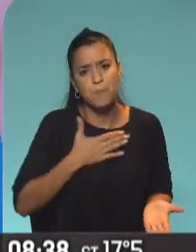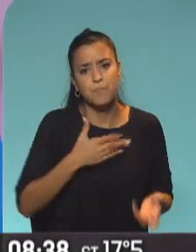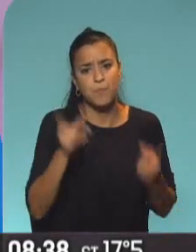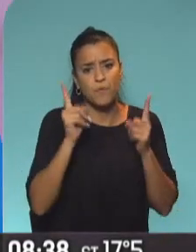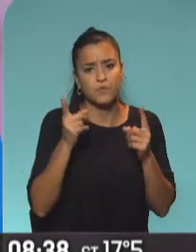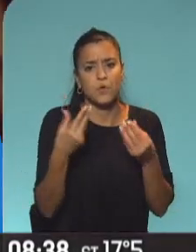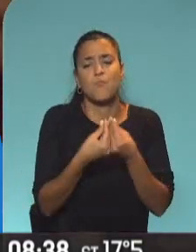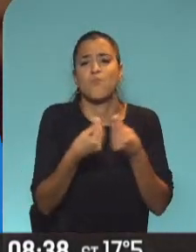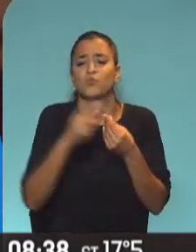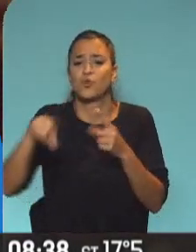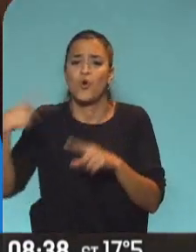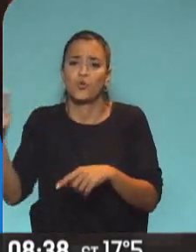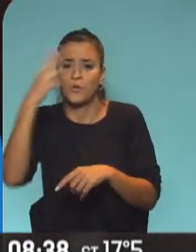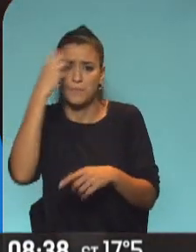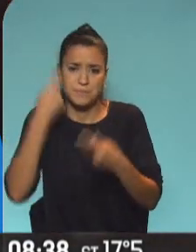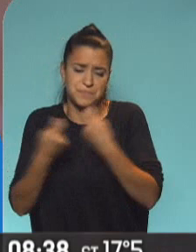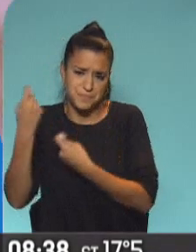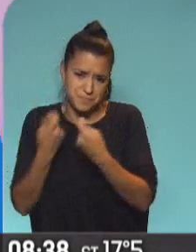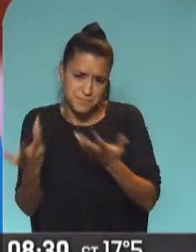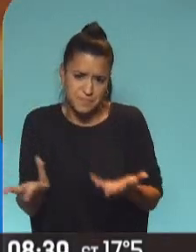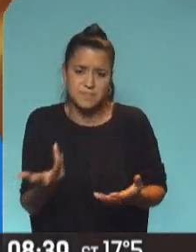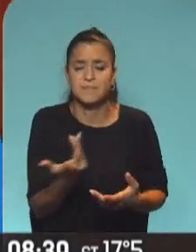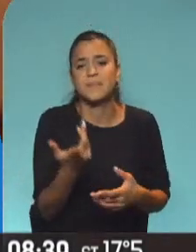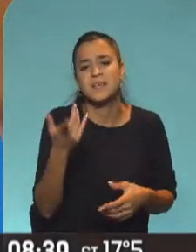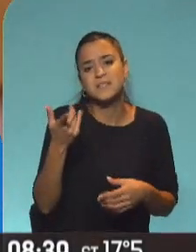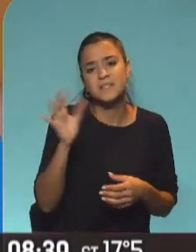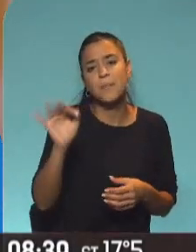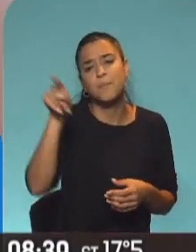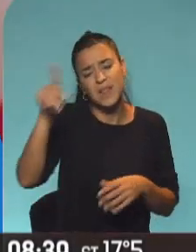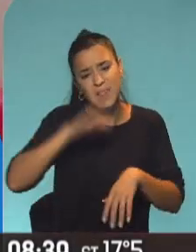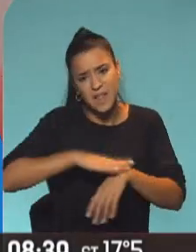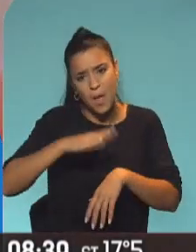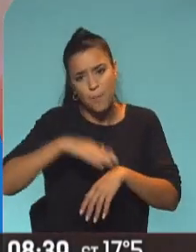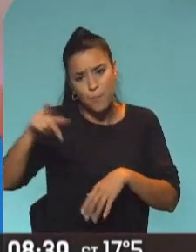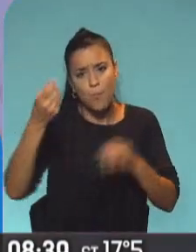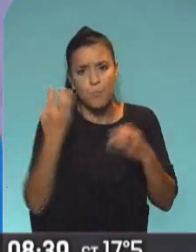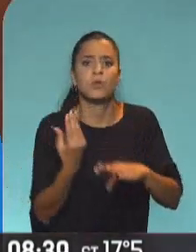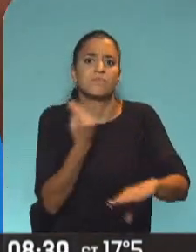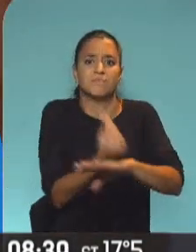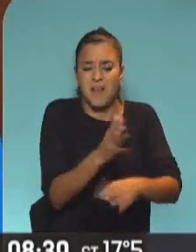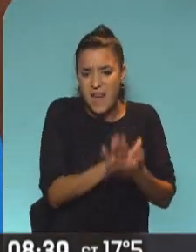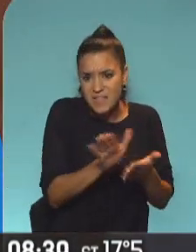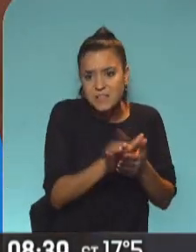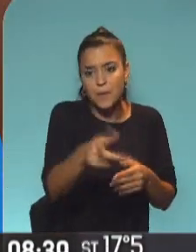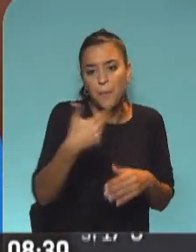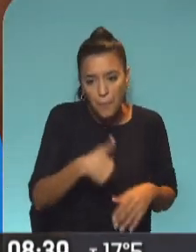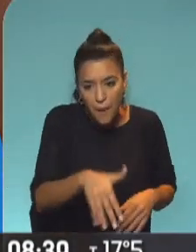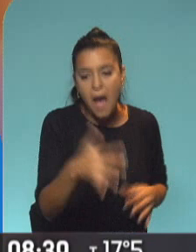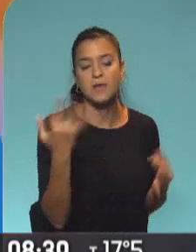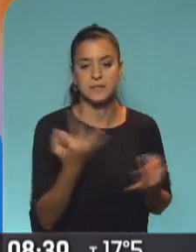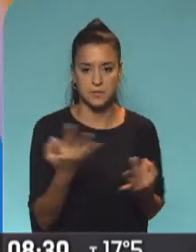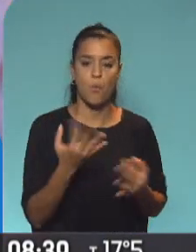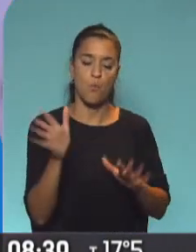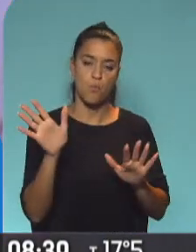de muchos otros farmacólogos, así que estamos convencidos que hay que darle tiempo, obviamente, porque recién asume que en el mediano plazo se van a llevar